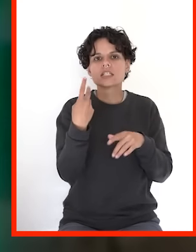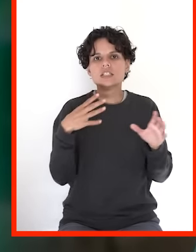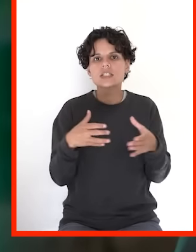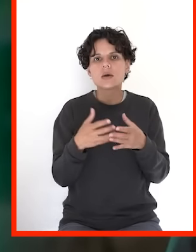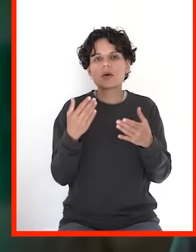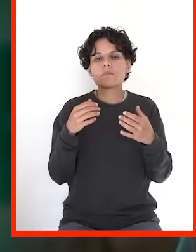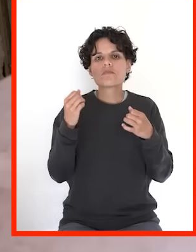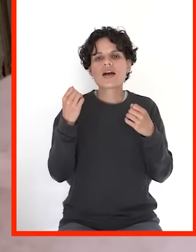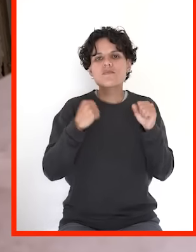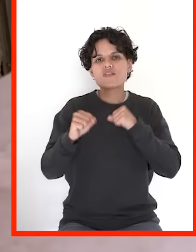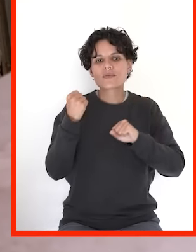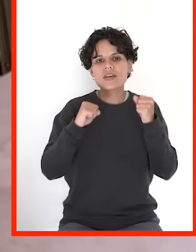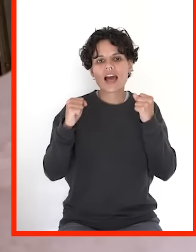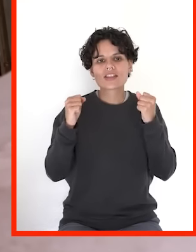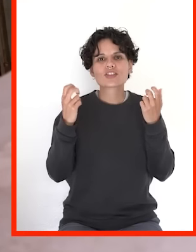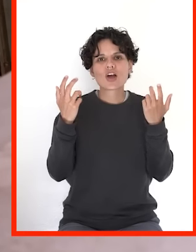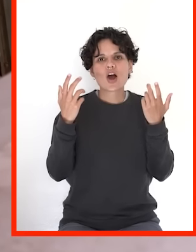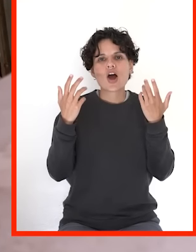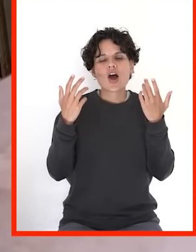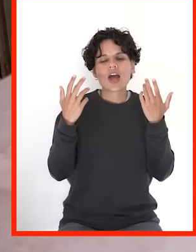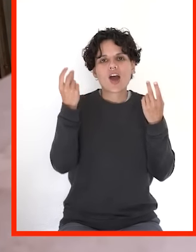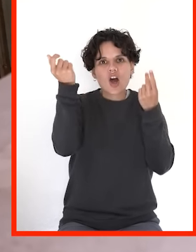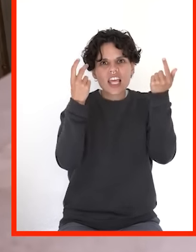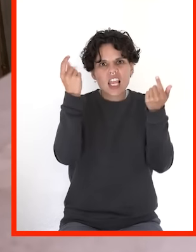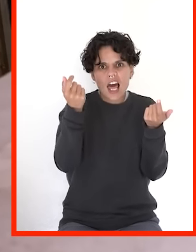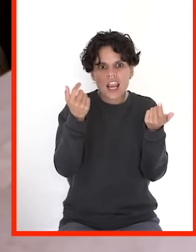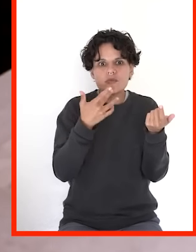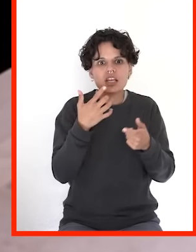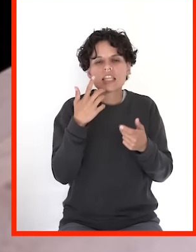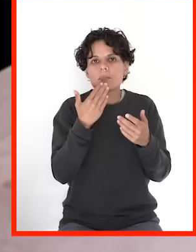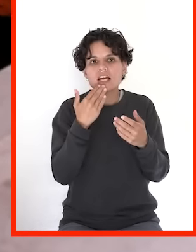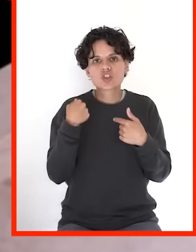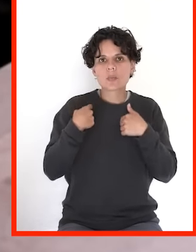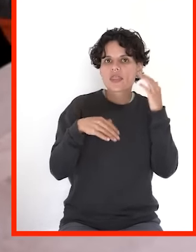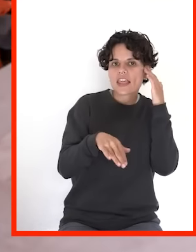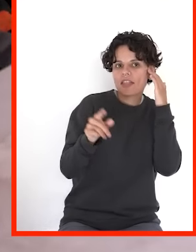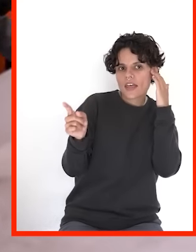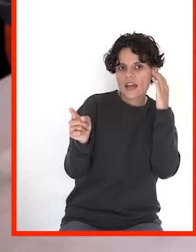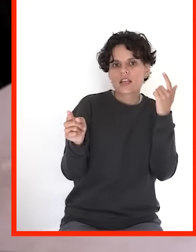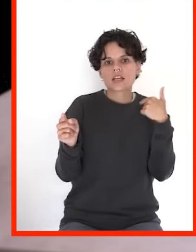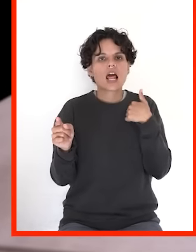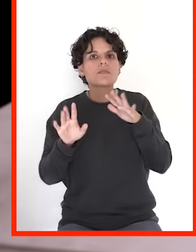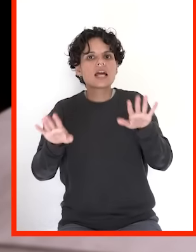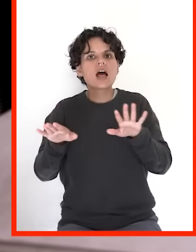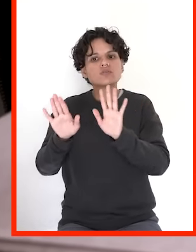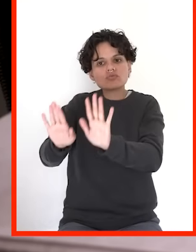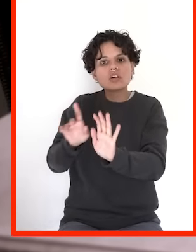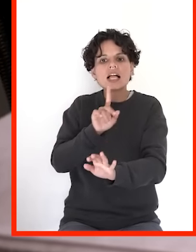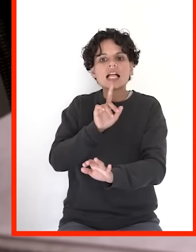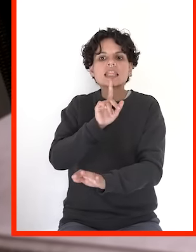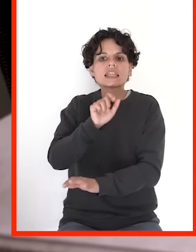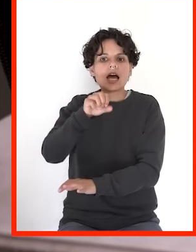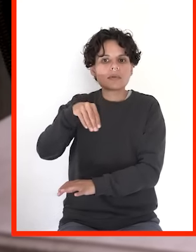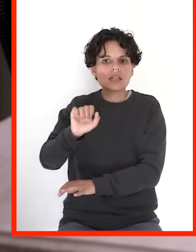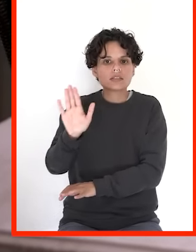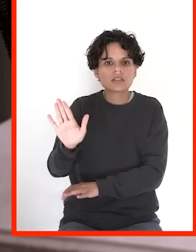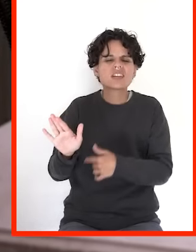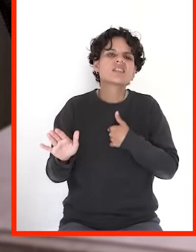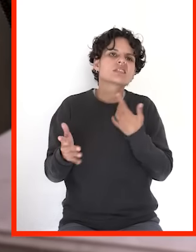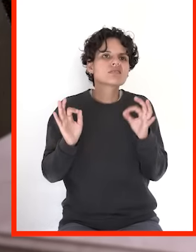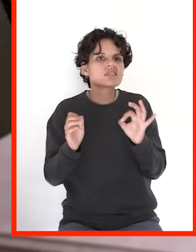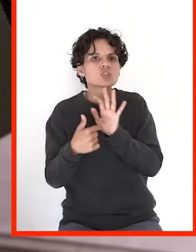como, weón... Que yo iba de día y tú. Más encima, weón. Llamaban a Artame, show de Artame. Show de Artame. Oye, Acre, ¿sabes que tengo un show? ¿Por qué no